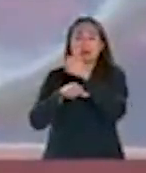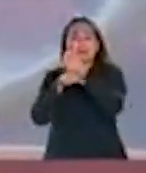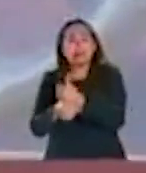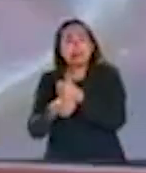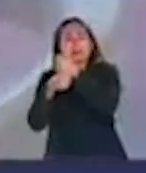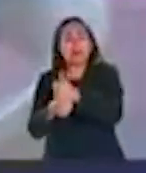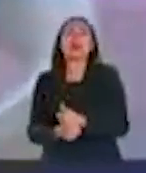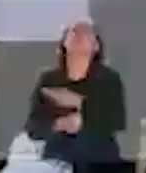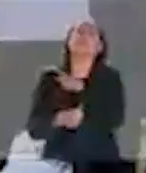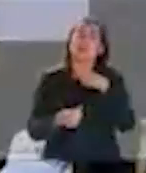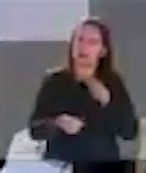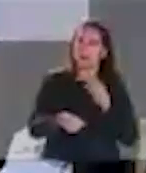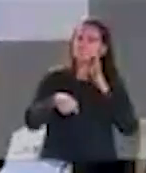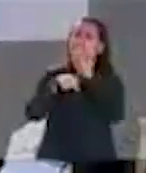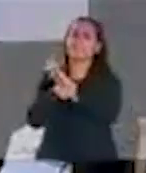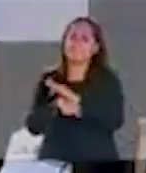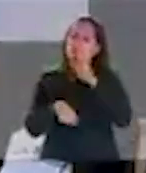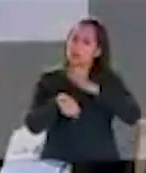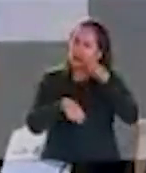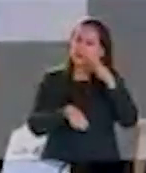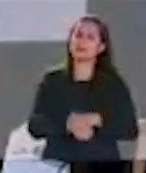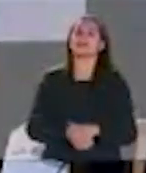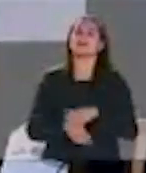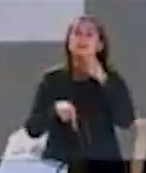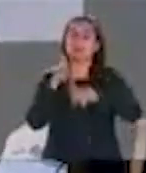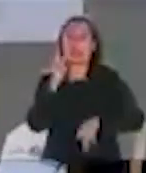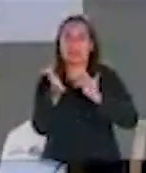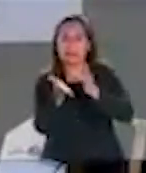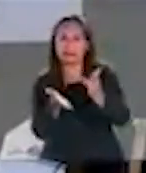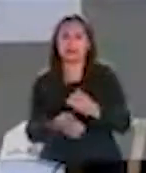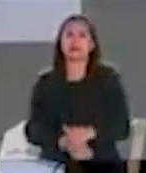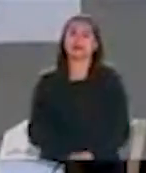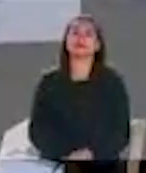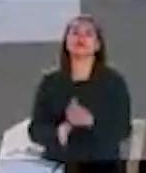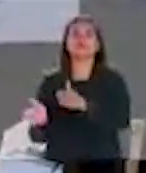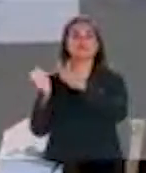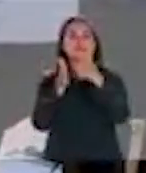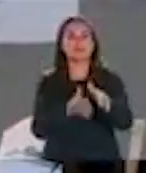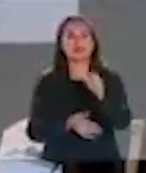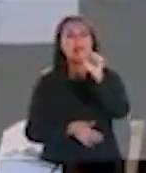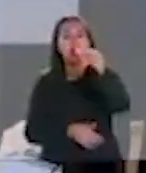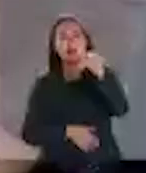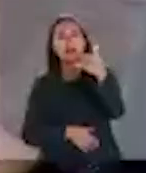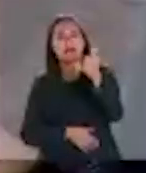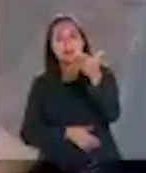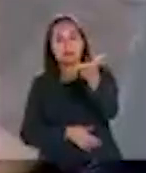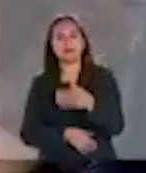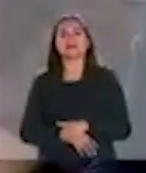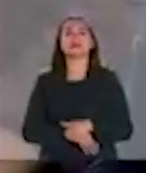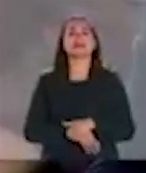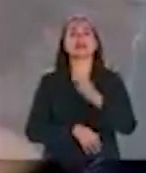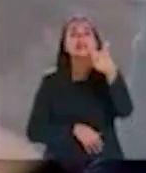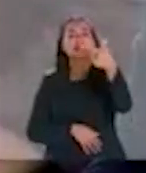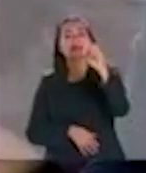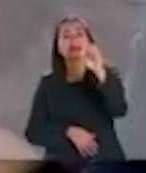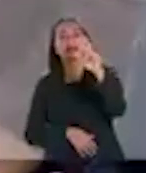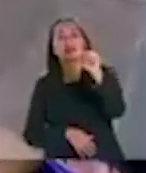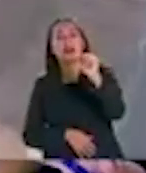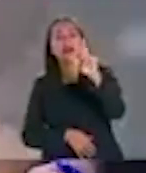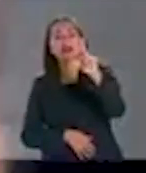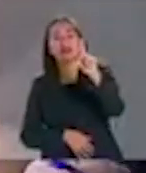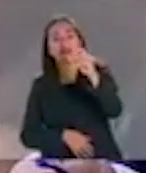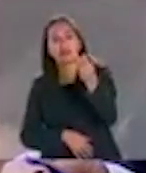tiene mejores contratos gracias candidato mi candidato anaya gerardo quieres saber cómo defender los derechos de los migrantes